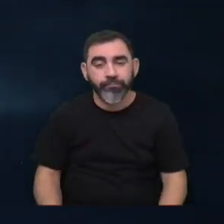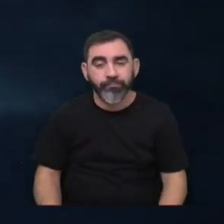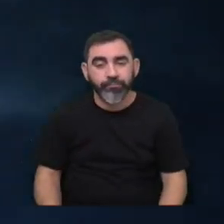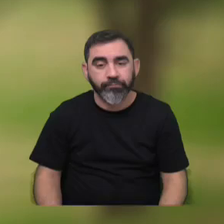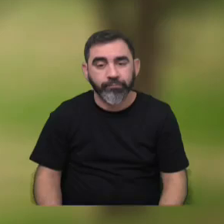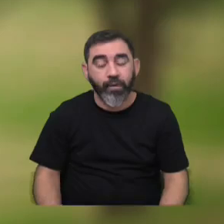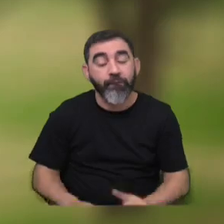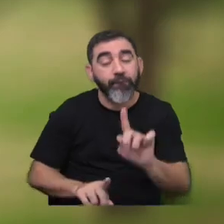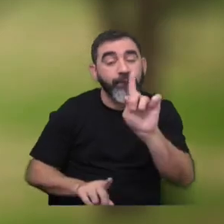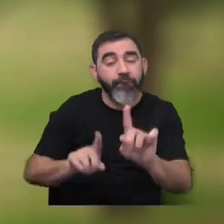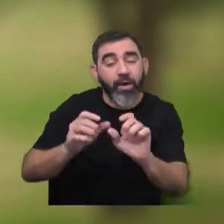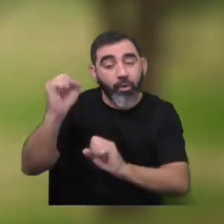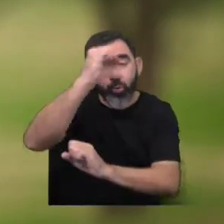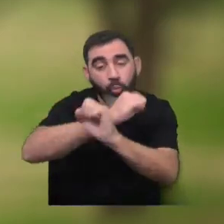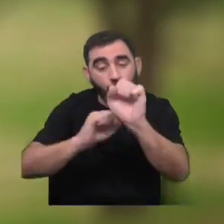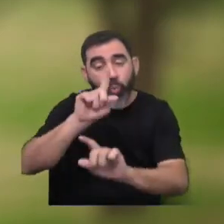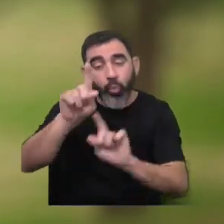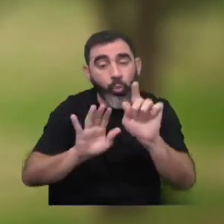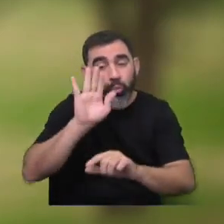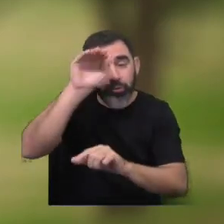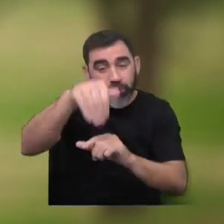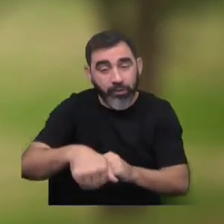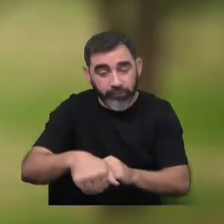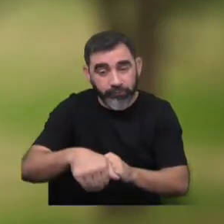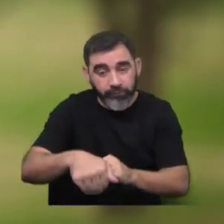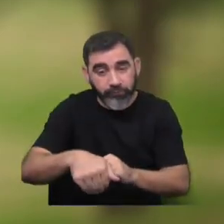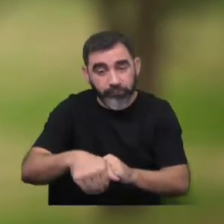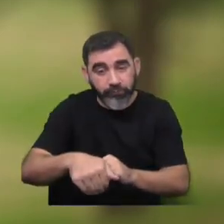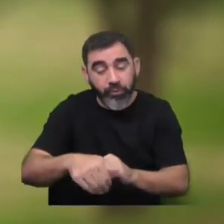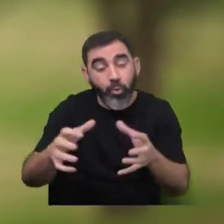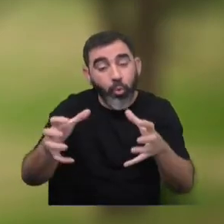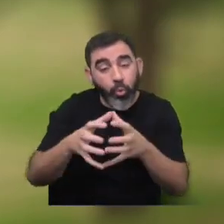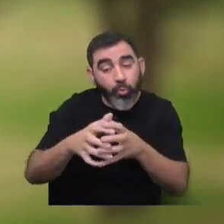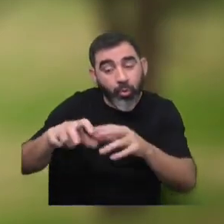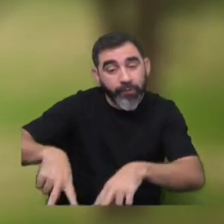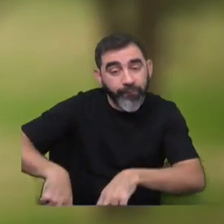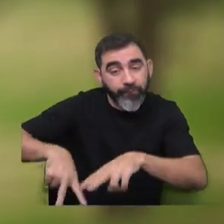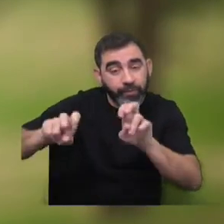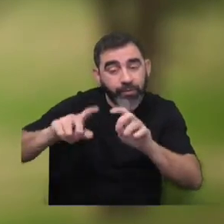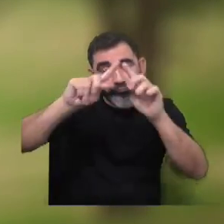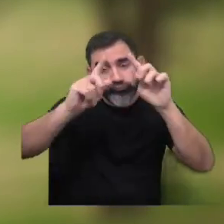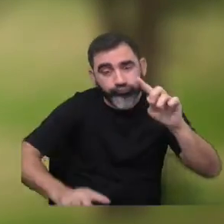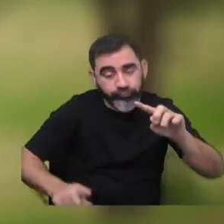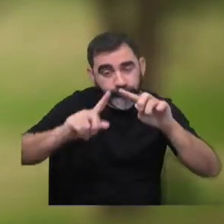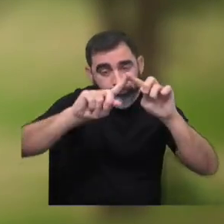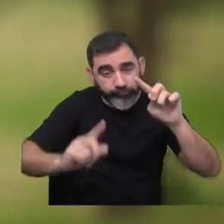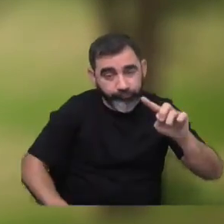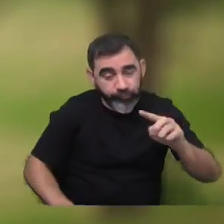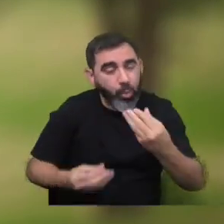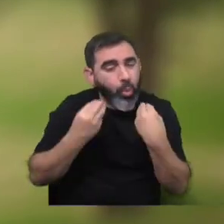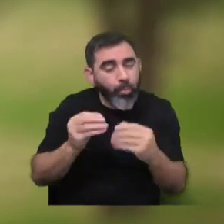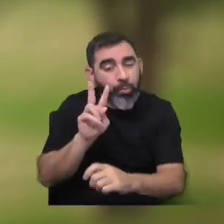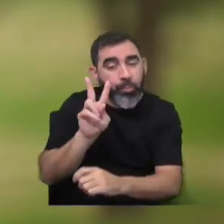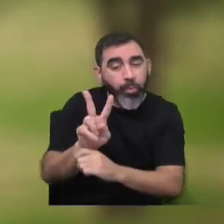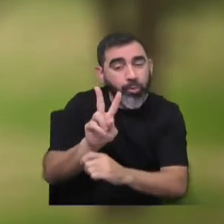En la Facultad de Ingeniería de la Universidad de la República hay un grupo que investiga las descargas atmosféricas y cómo